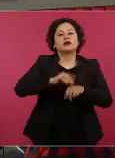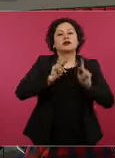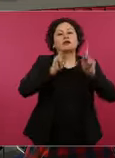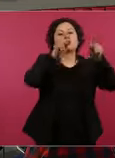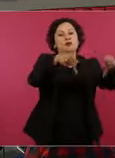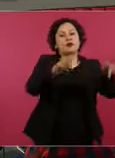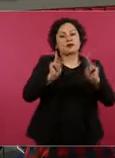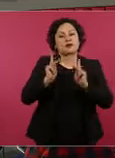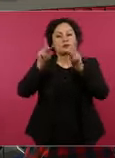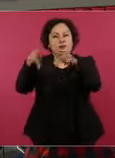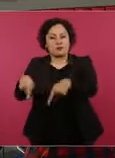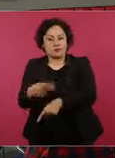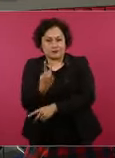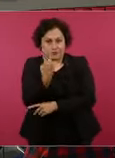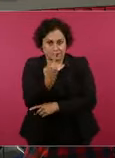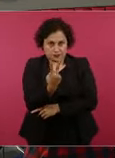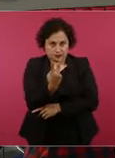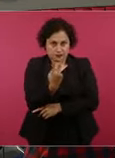porque